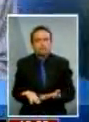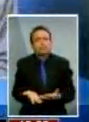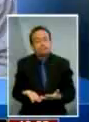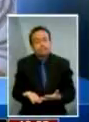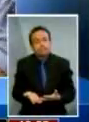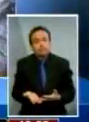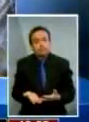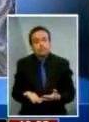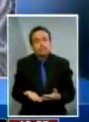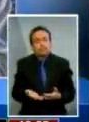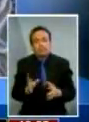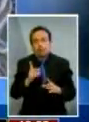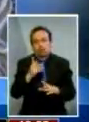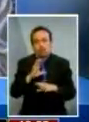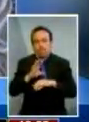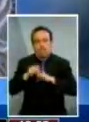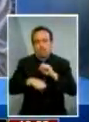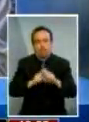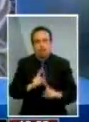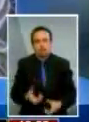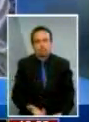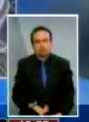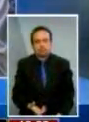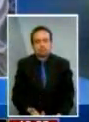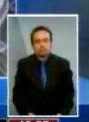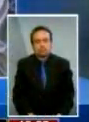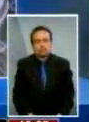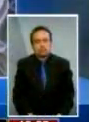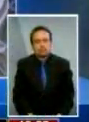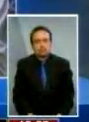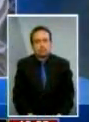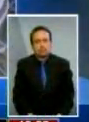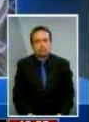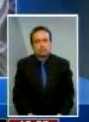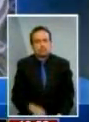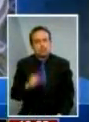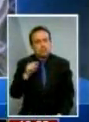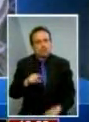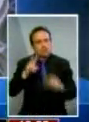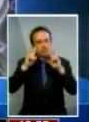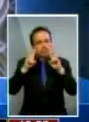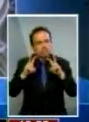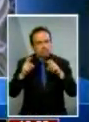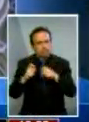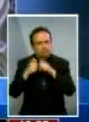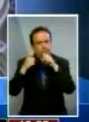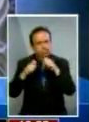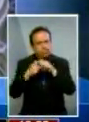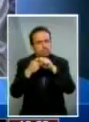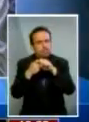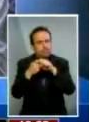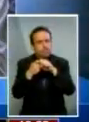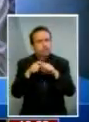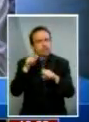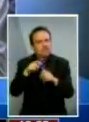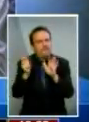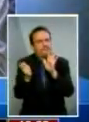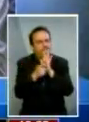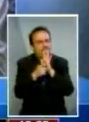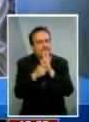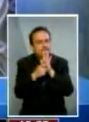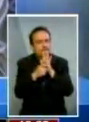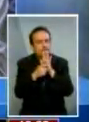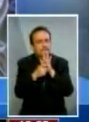Bueno, también usted, este es tema de un conflicto mucho mayor y en esta fecha